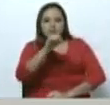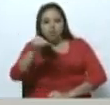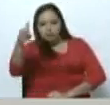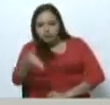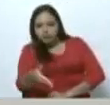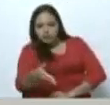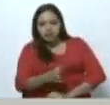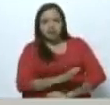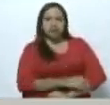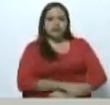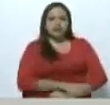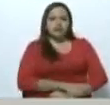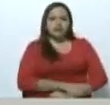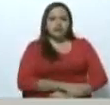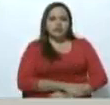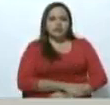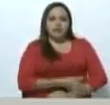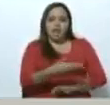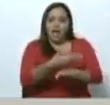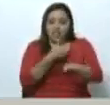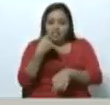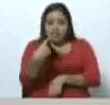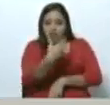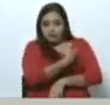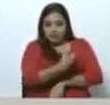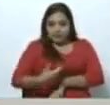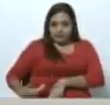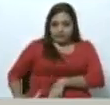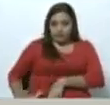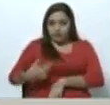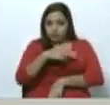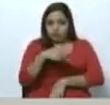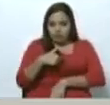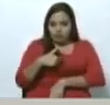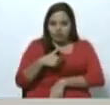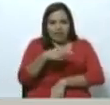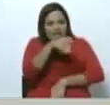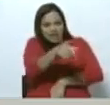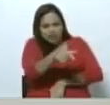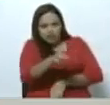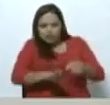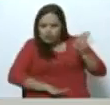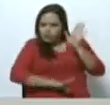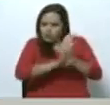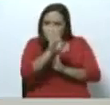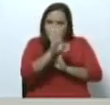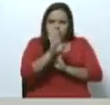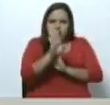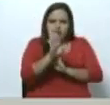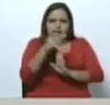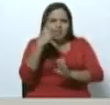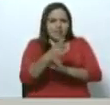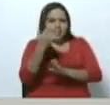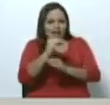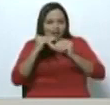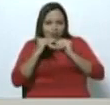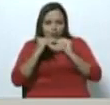Ahora, lo ha dicho el presidente y lo decimos nosotros también, ese no puede ser un crecimiento con desigualdad.